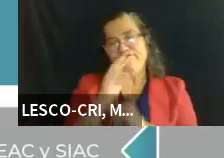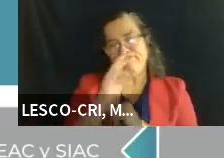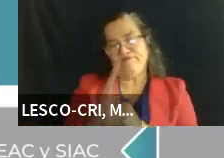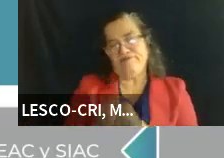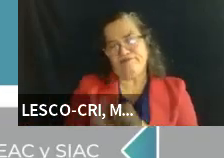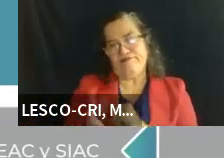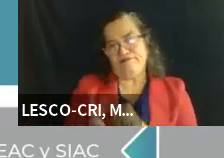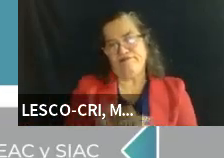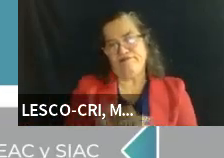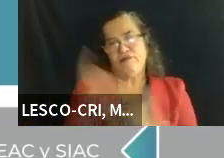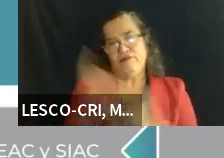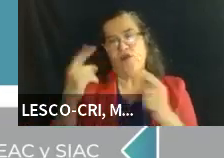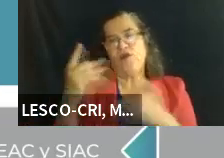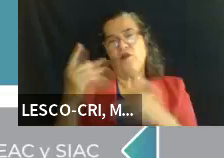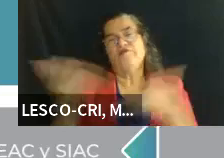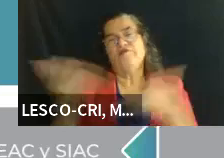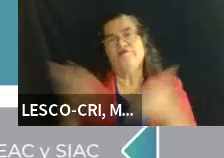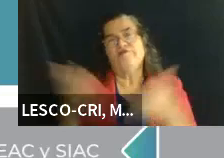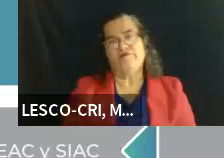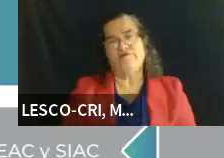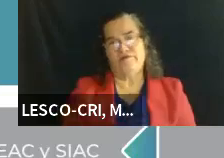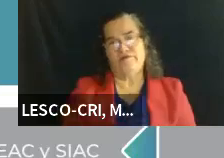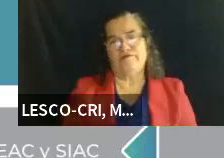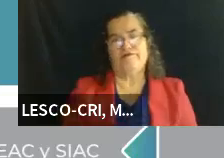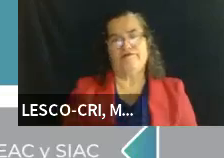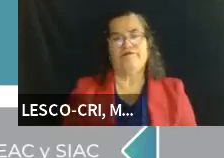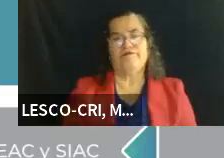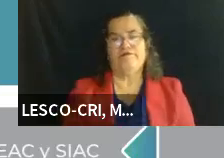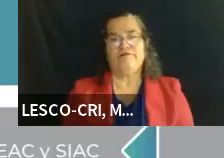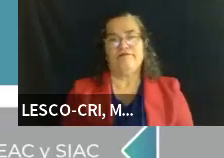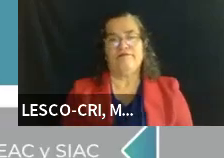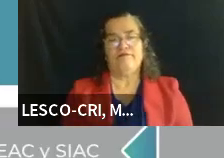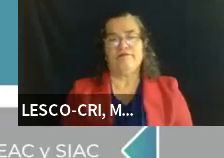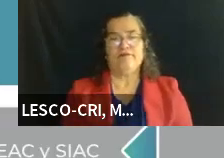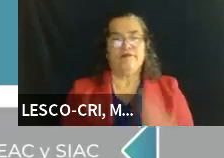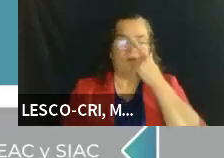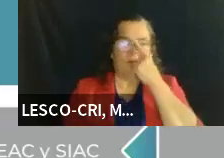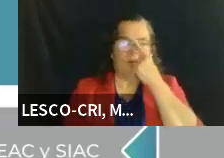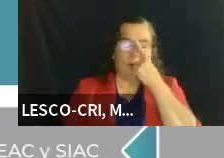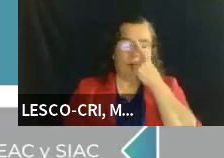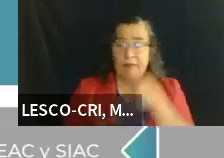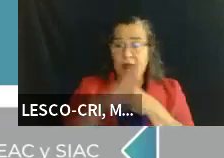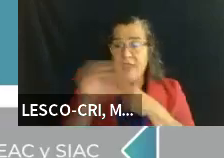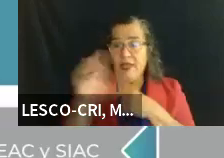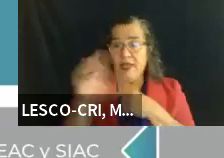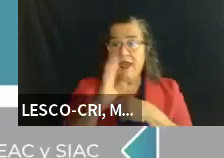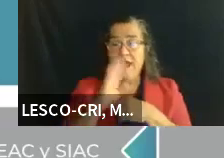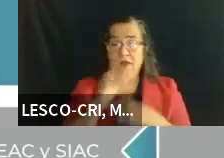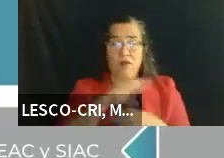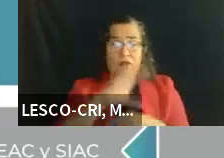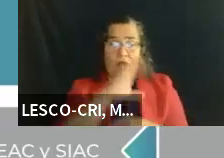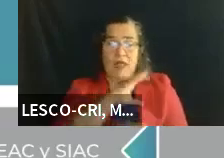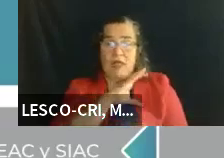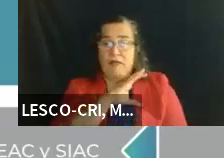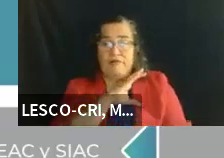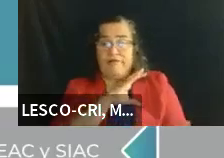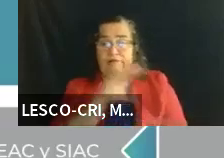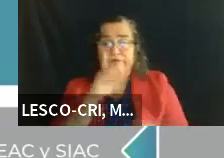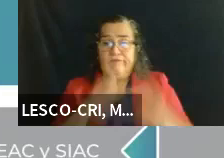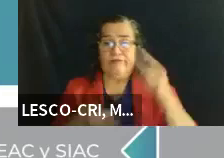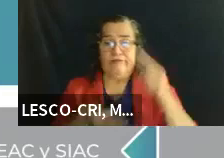competencias alcanzadas por parte de los estudiantes. Bueno, y al referirme a calidad, no puedo, por mi formación